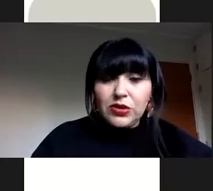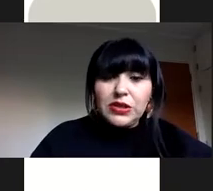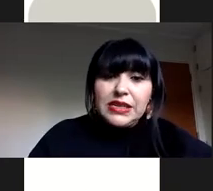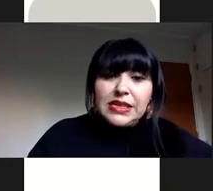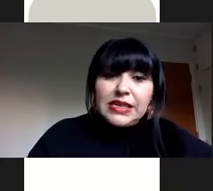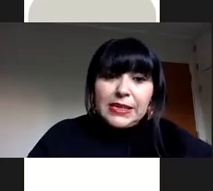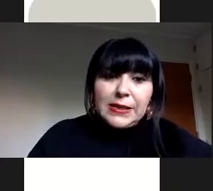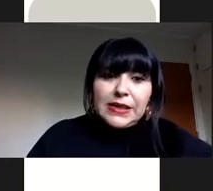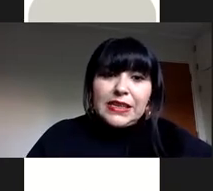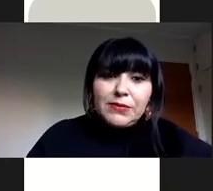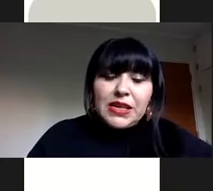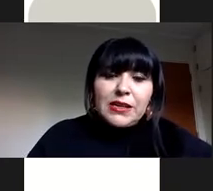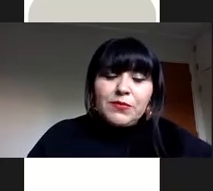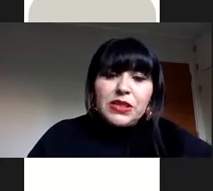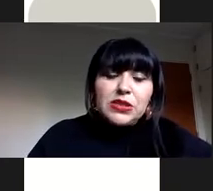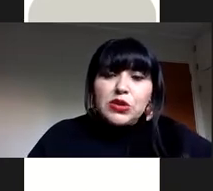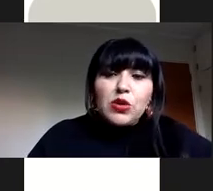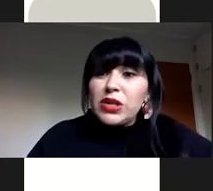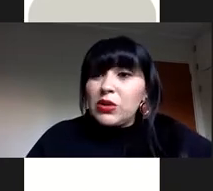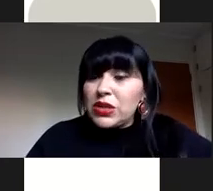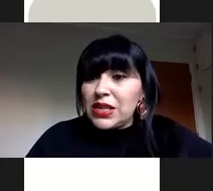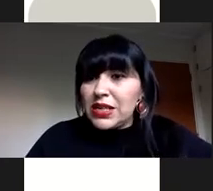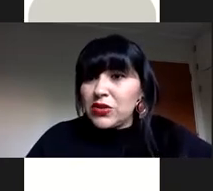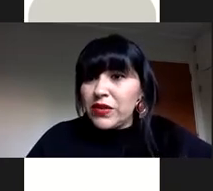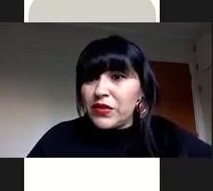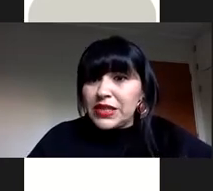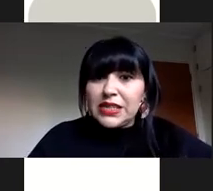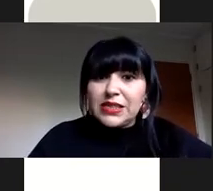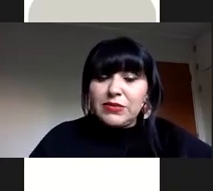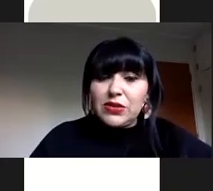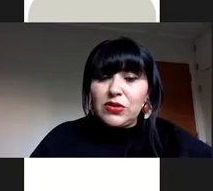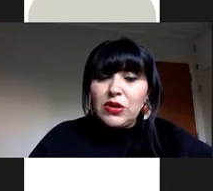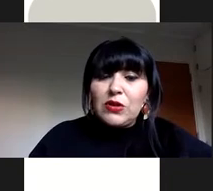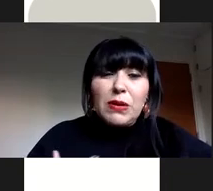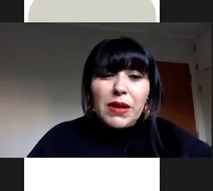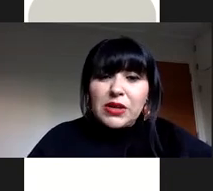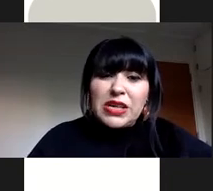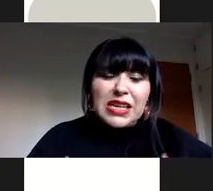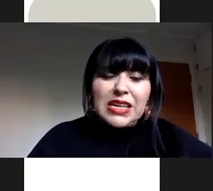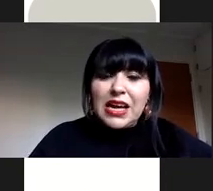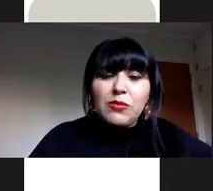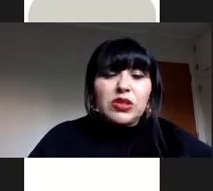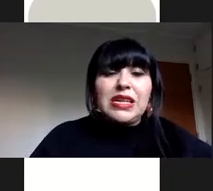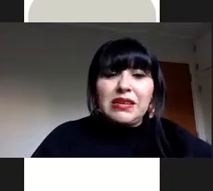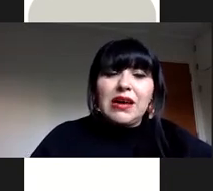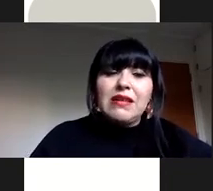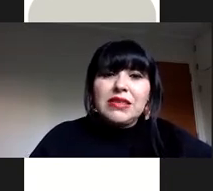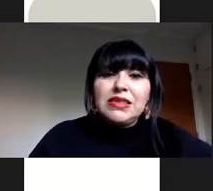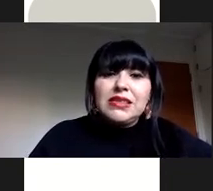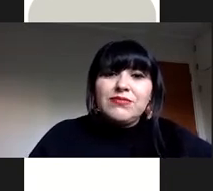esparcimiento? Y también, ¿cómo creen ustedes que esto va a afectar en términos más macro, natalidad,